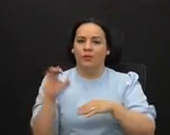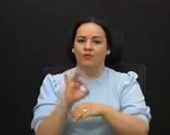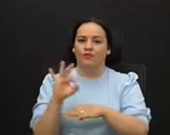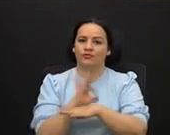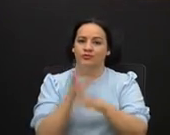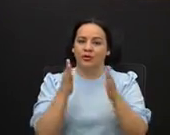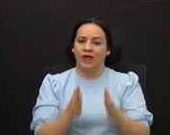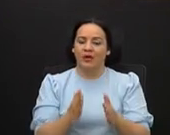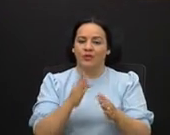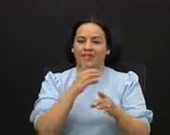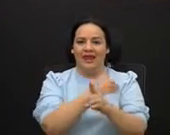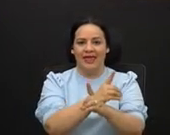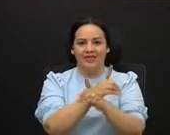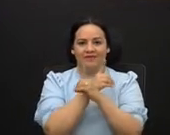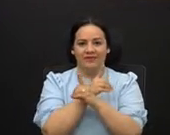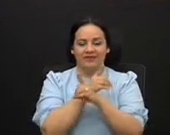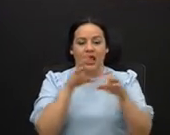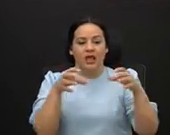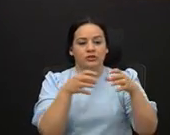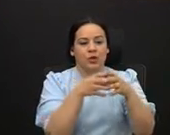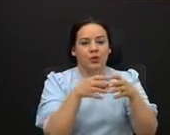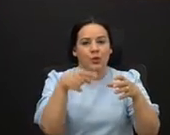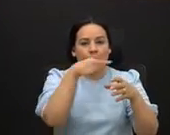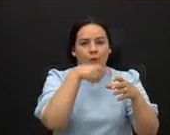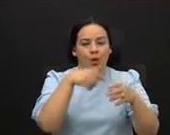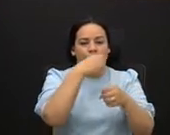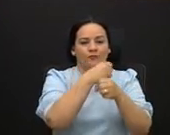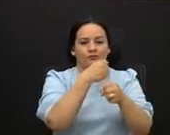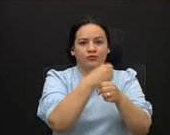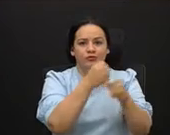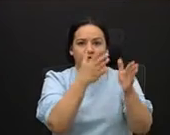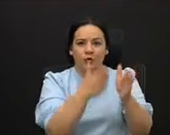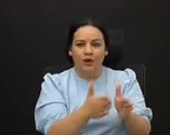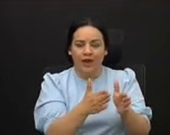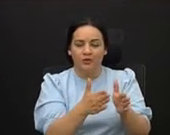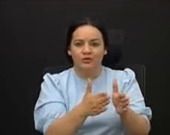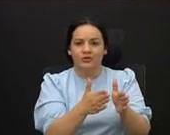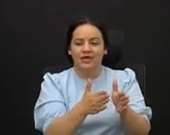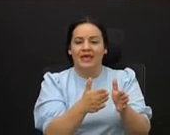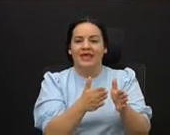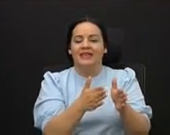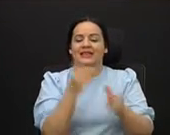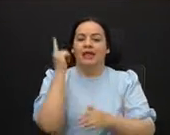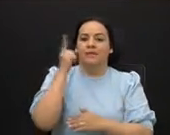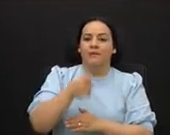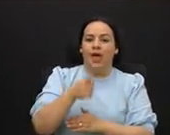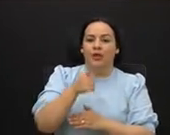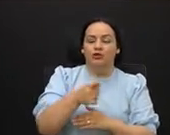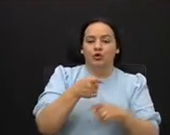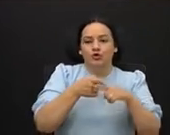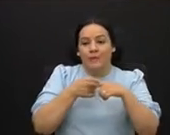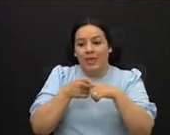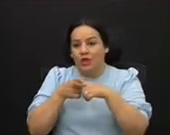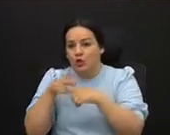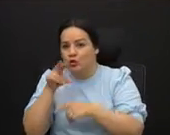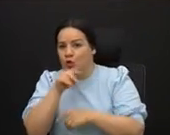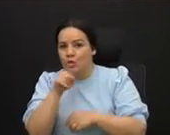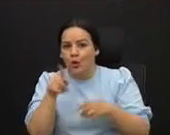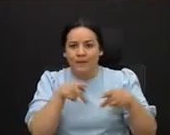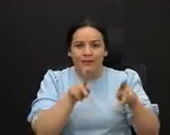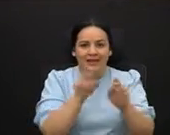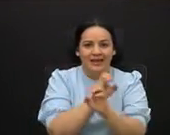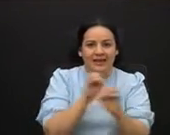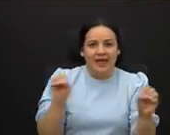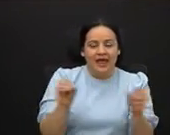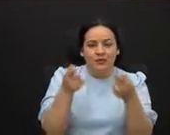de la Defensoría. Ese grupo de funcionarios de mandos medios que no permiten que nada suceda